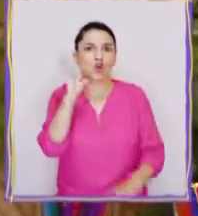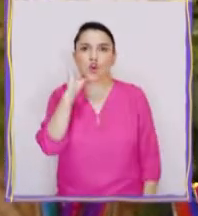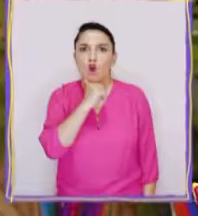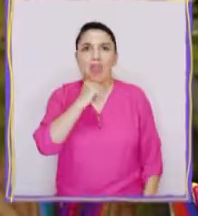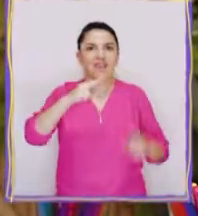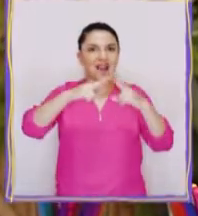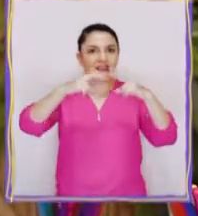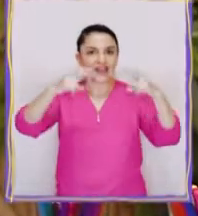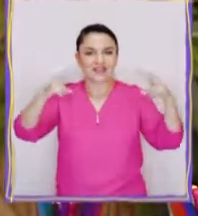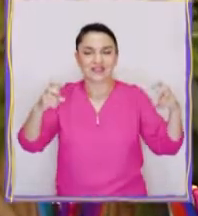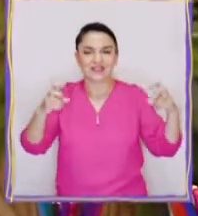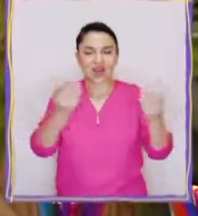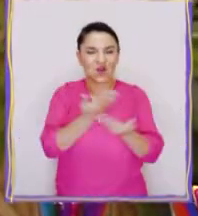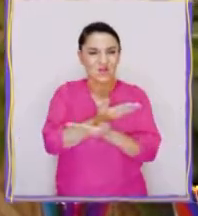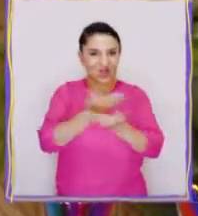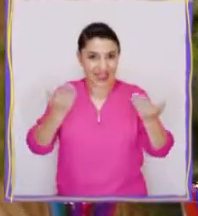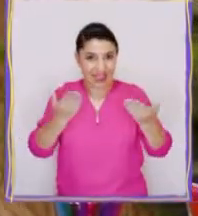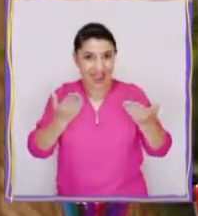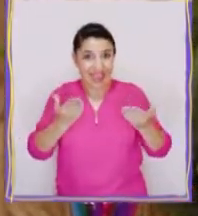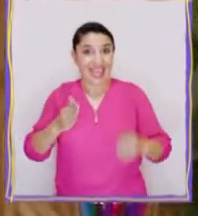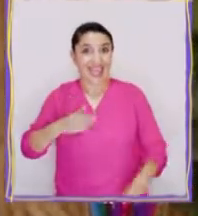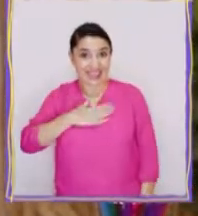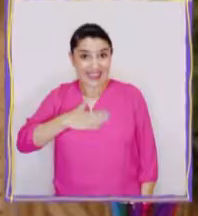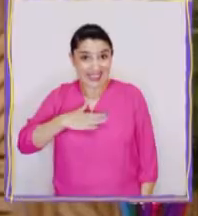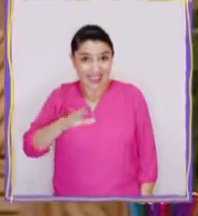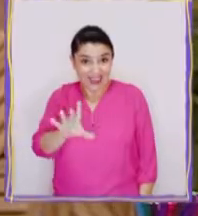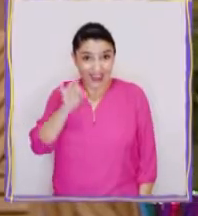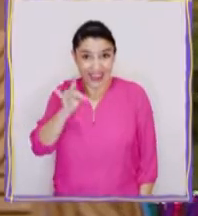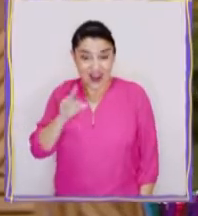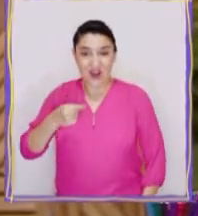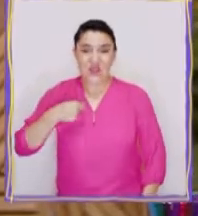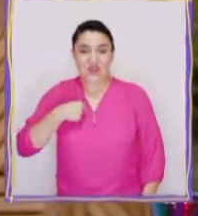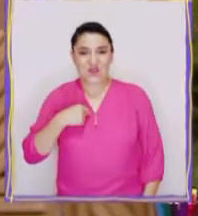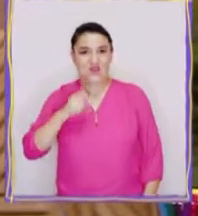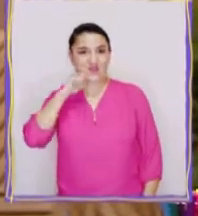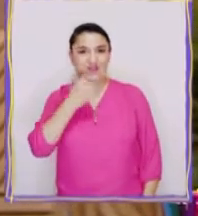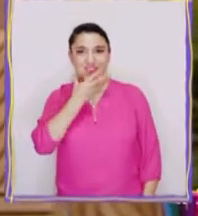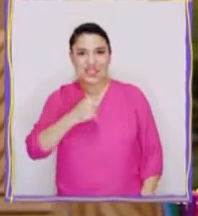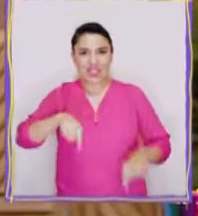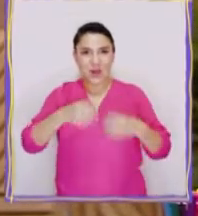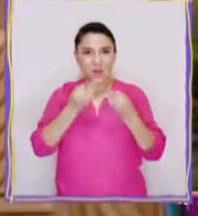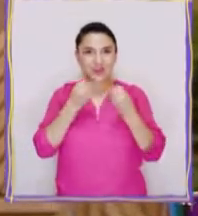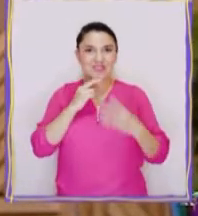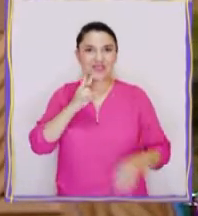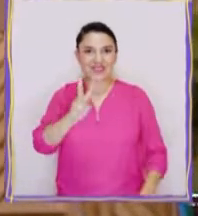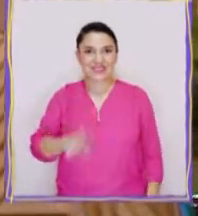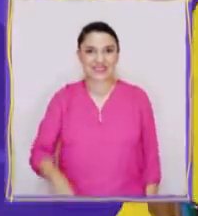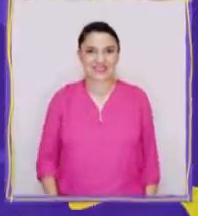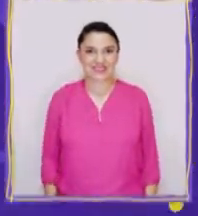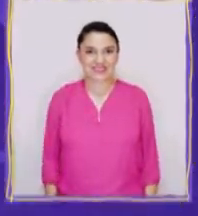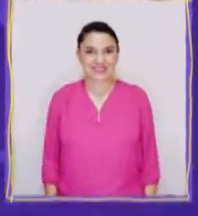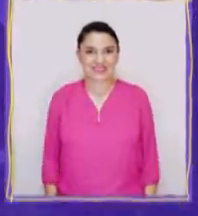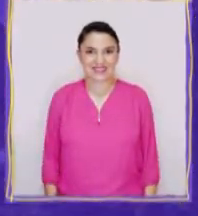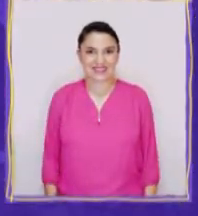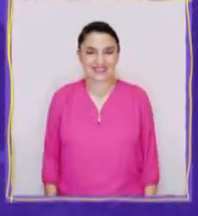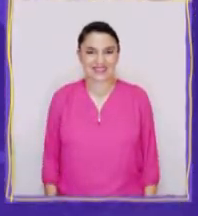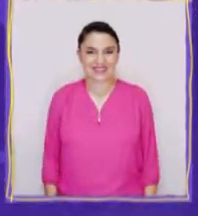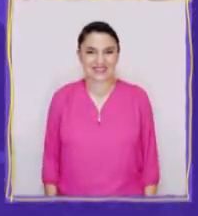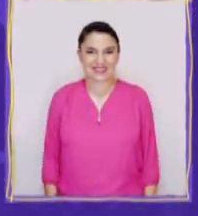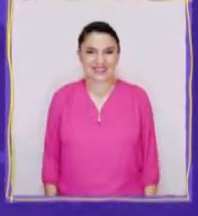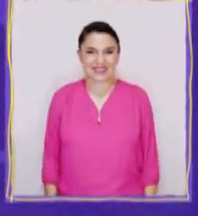sin electricidad? ¿Les parece si intentamos descubrirlo? Soy Carlos y esto es Aprendo TV.